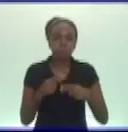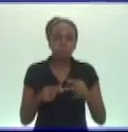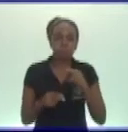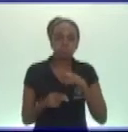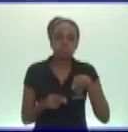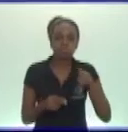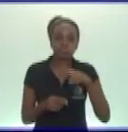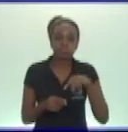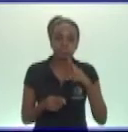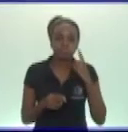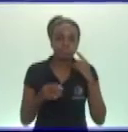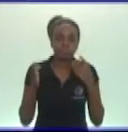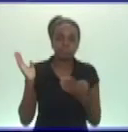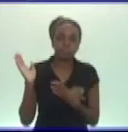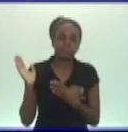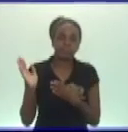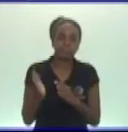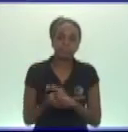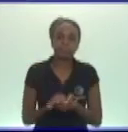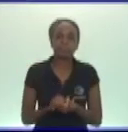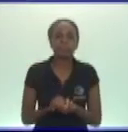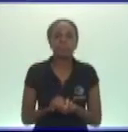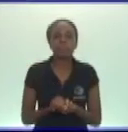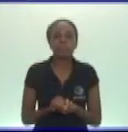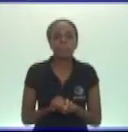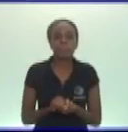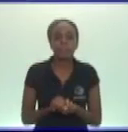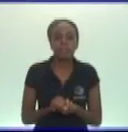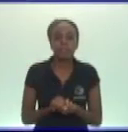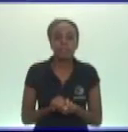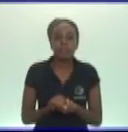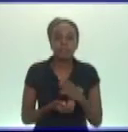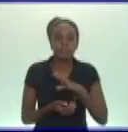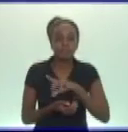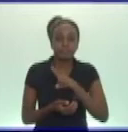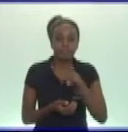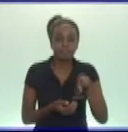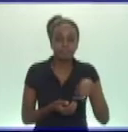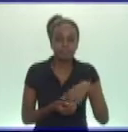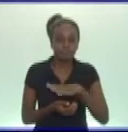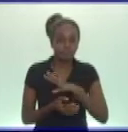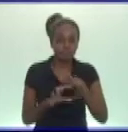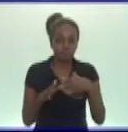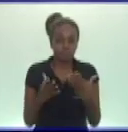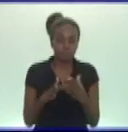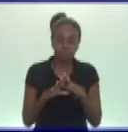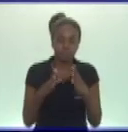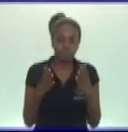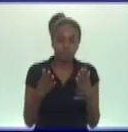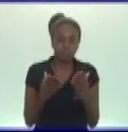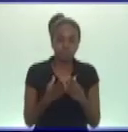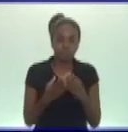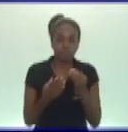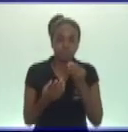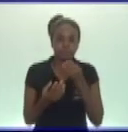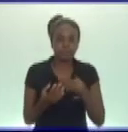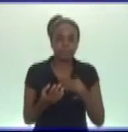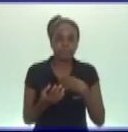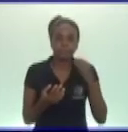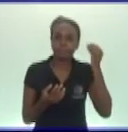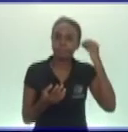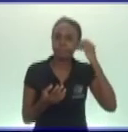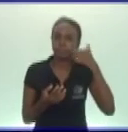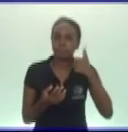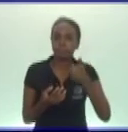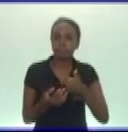contenido. Estos elementos tienen que tenerlo en cuenta para poder propiamente completar con la subordinada